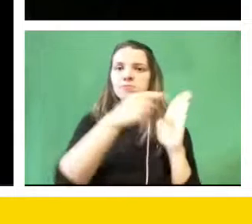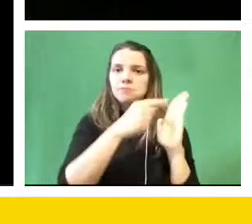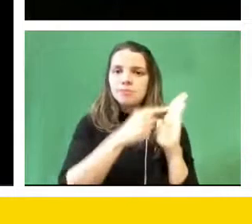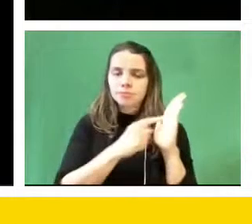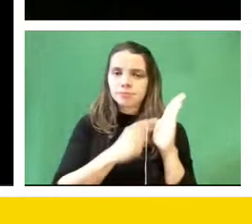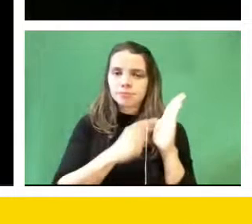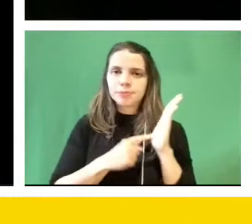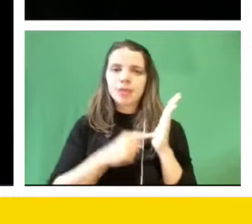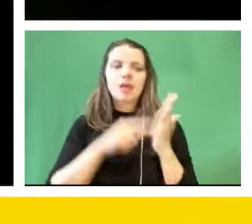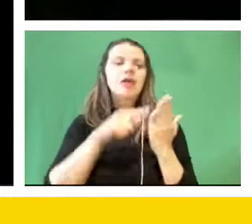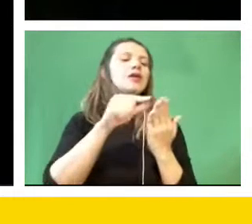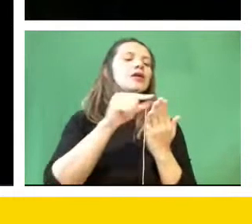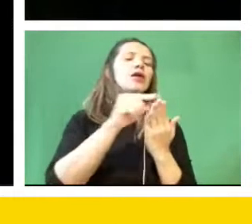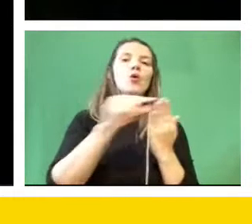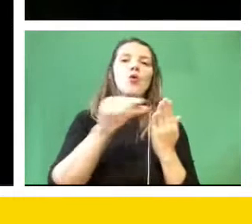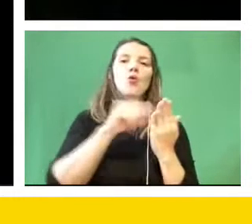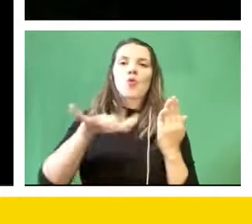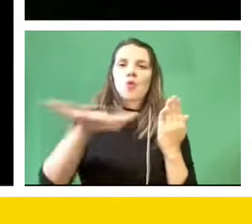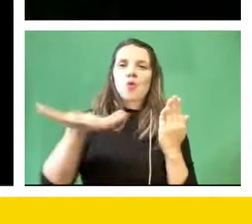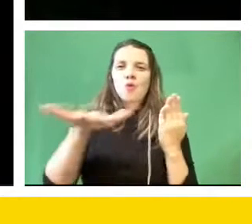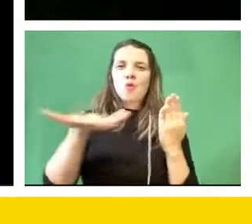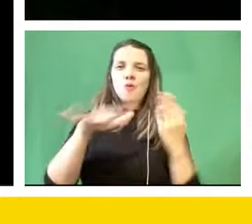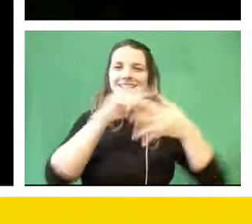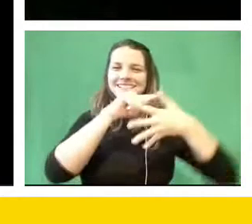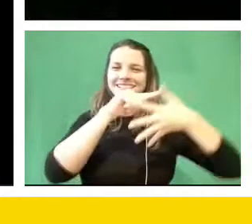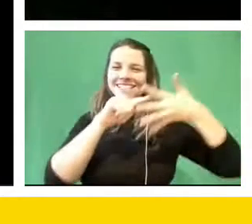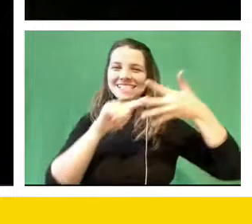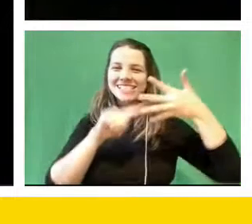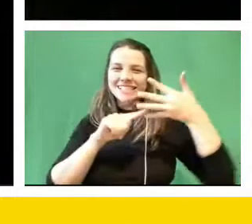de ello ya pudimos organizar